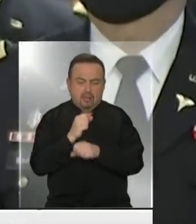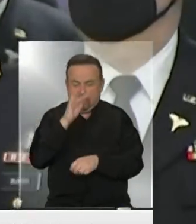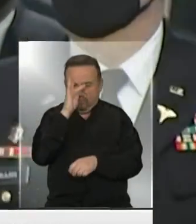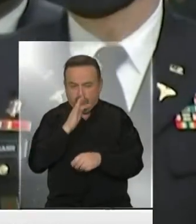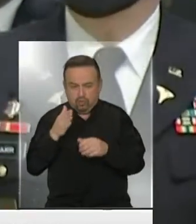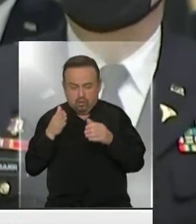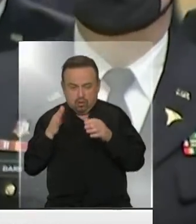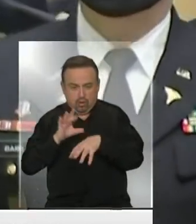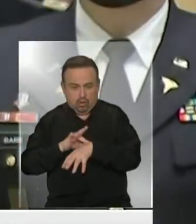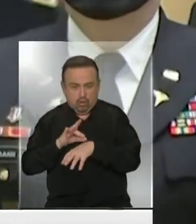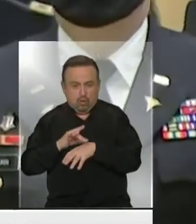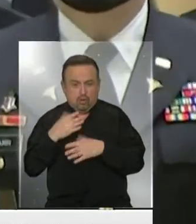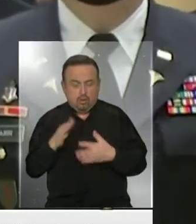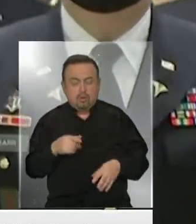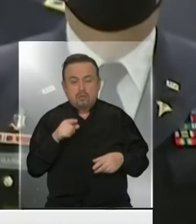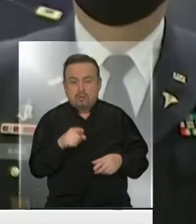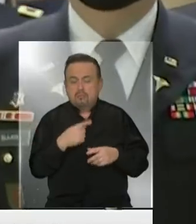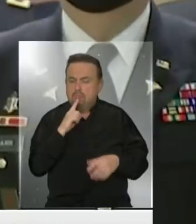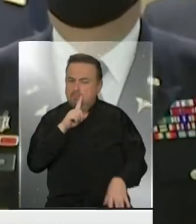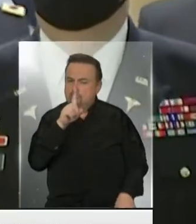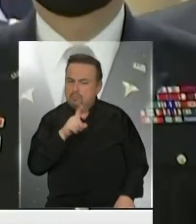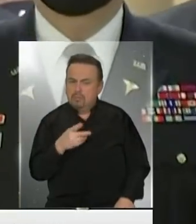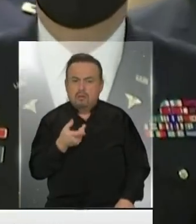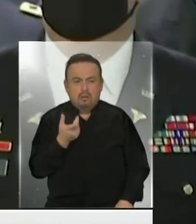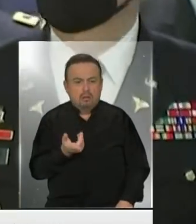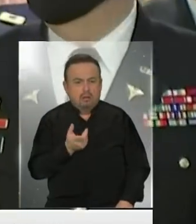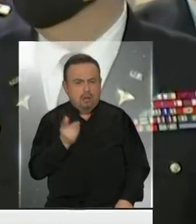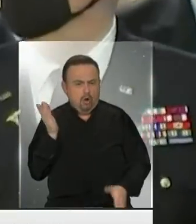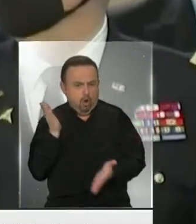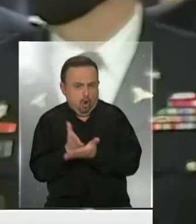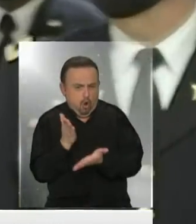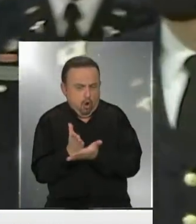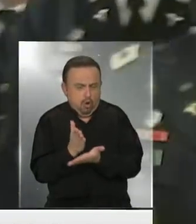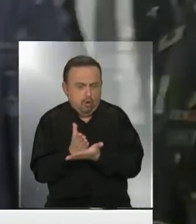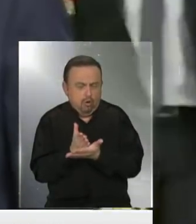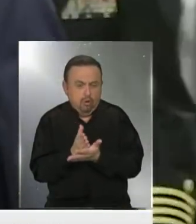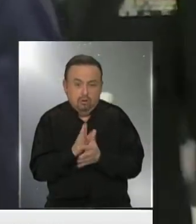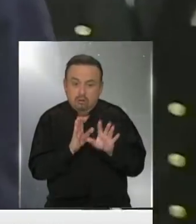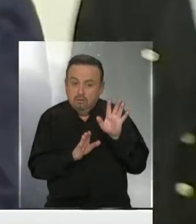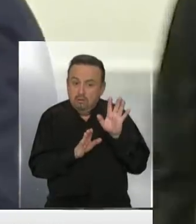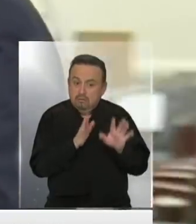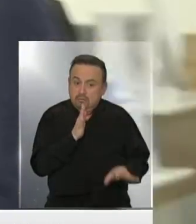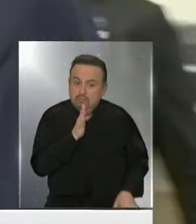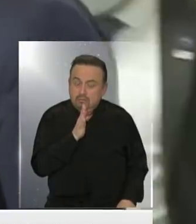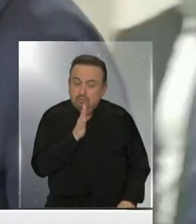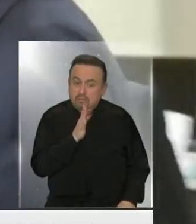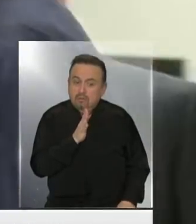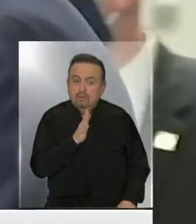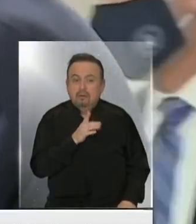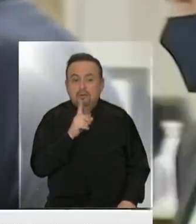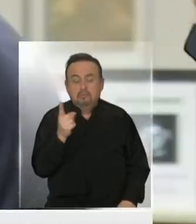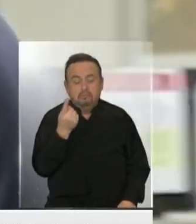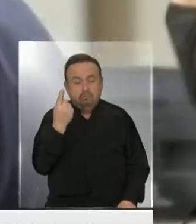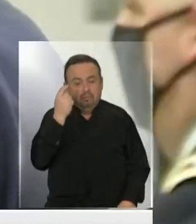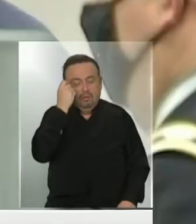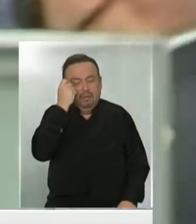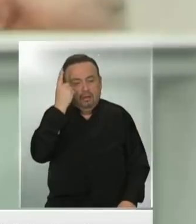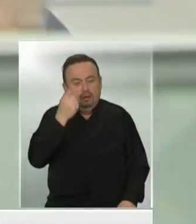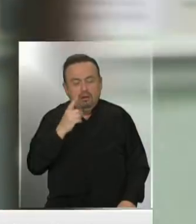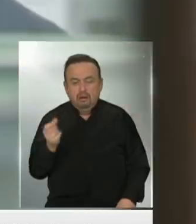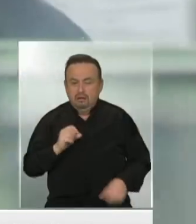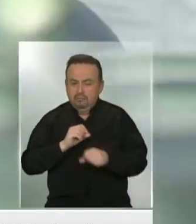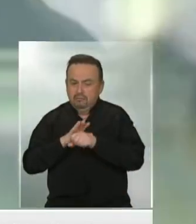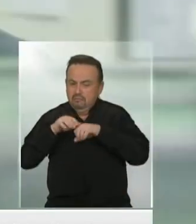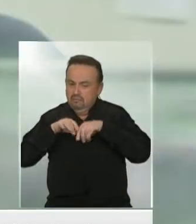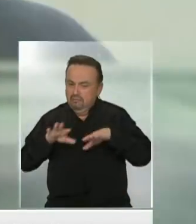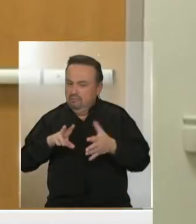médica de primera línea. La gran pregunta es, ¿lo habrán obligado a utilizar la mascarilla o quizás se dio cuenta que en verdad la pandemia es